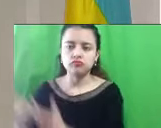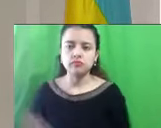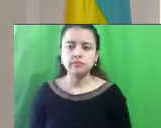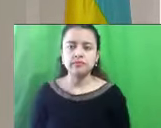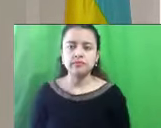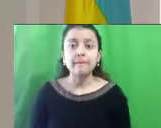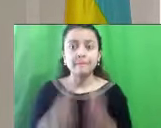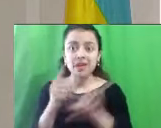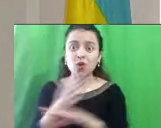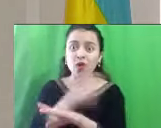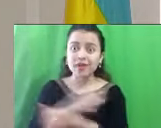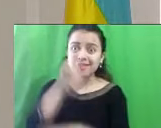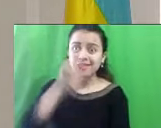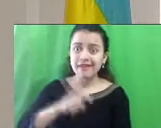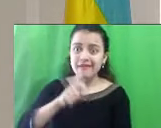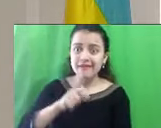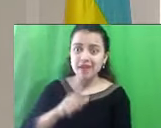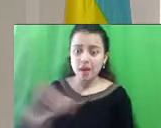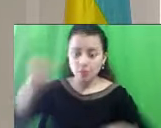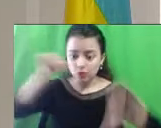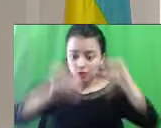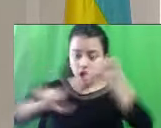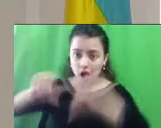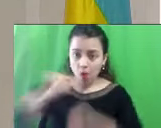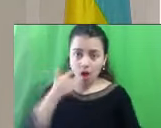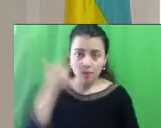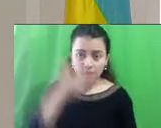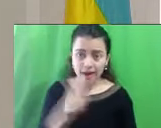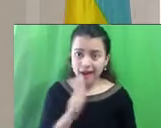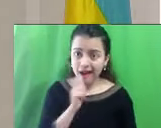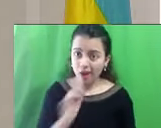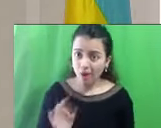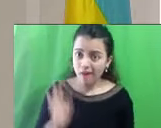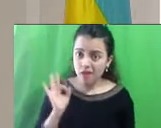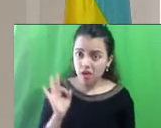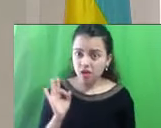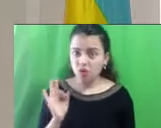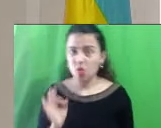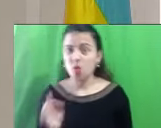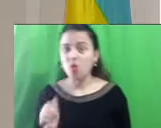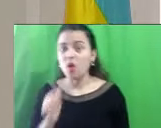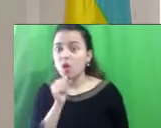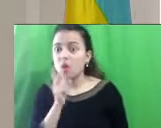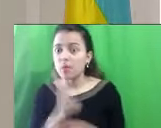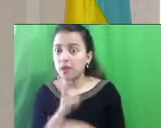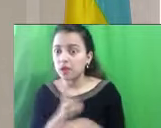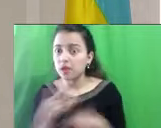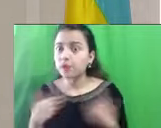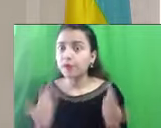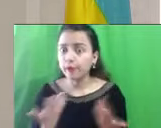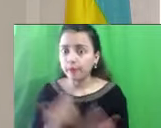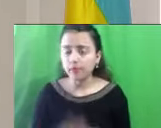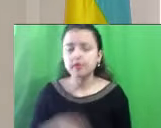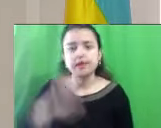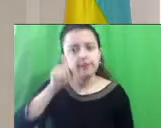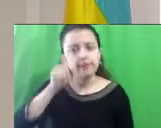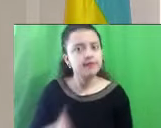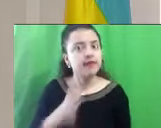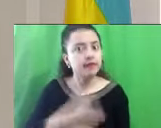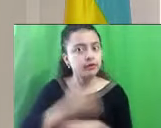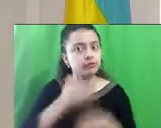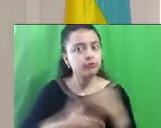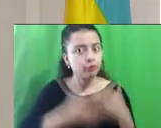determinar el nivel de contaminación, lo que obligó al apoyo por parte del departamento y por parte de